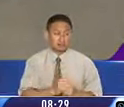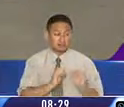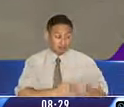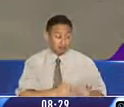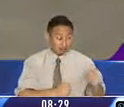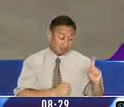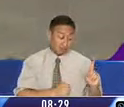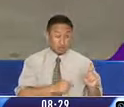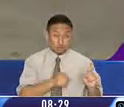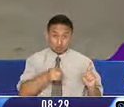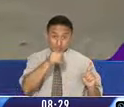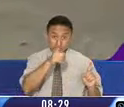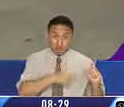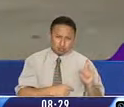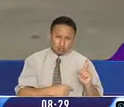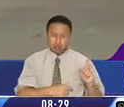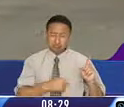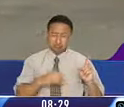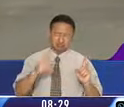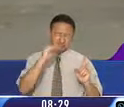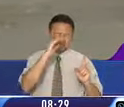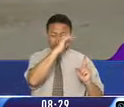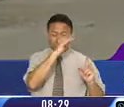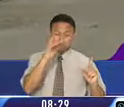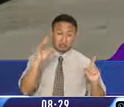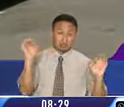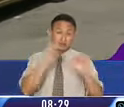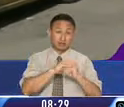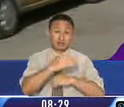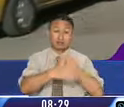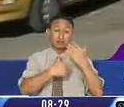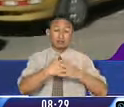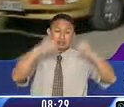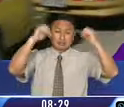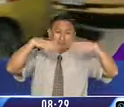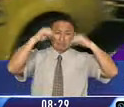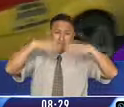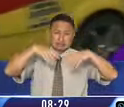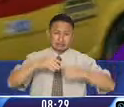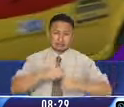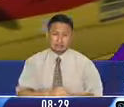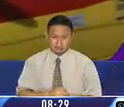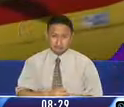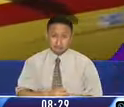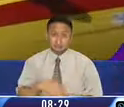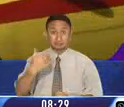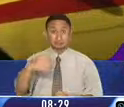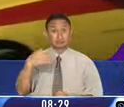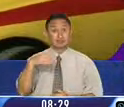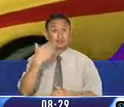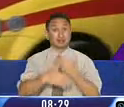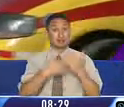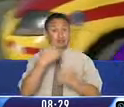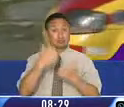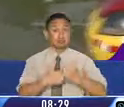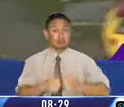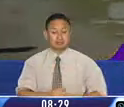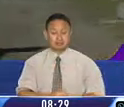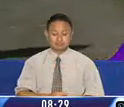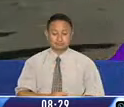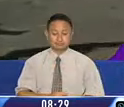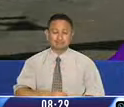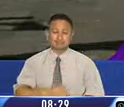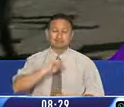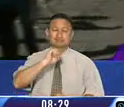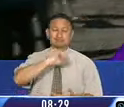estas condiciones, en el polvo, cuando es verano, luego ya viene el invierno, mi vecina, y ahí sí vienen las lagunas. Así es, muy buenos